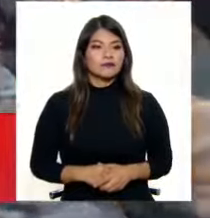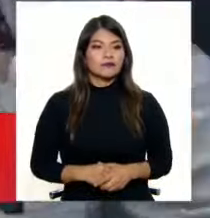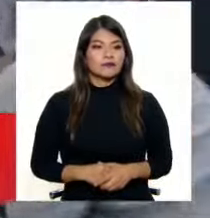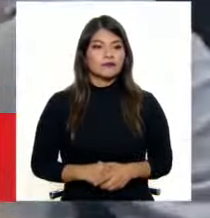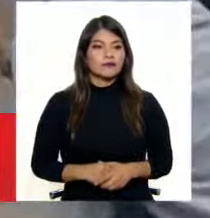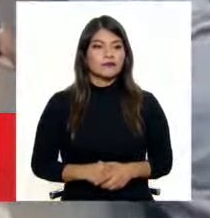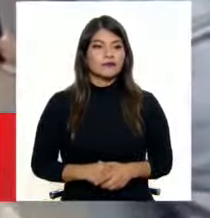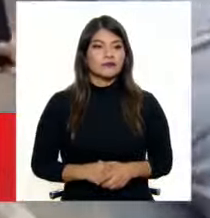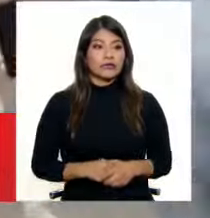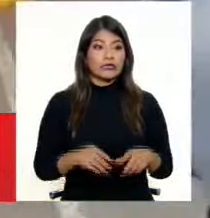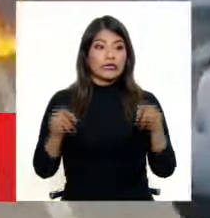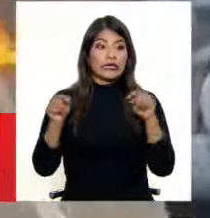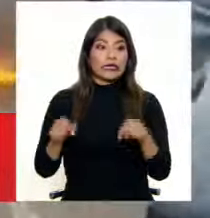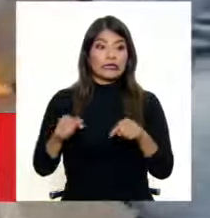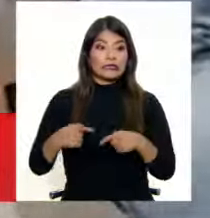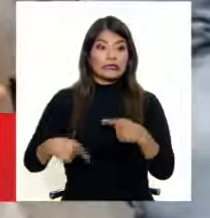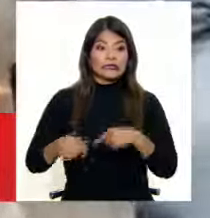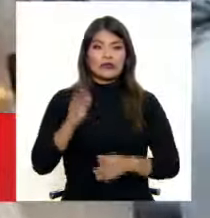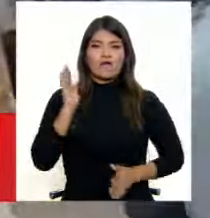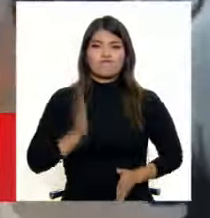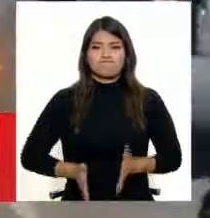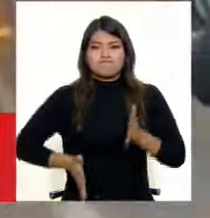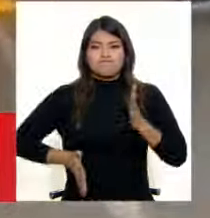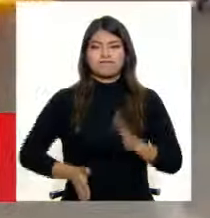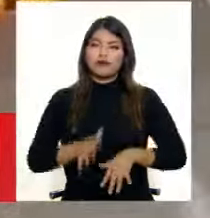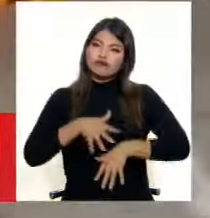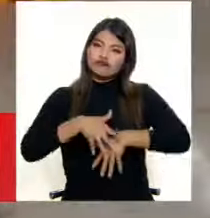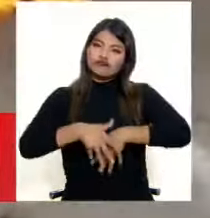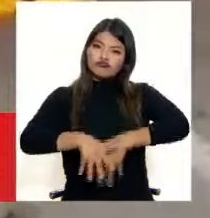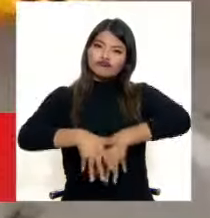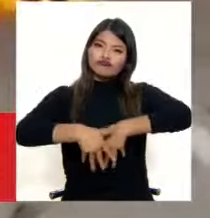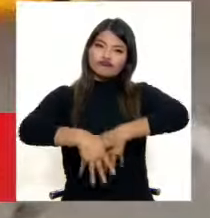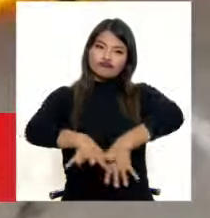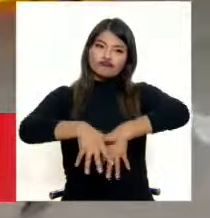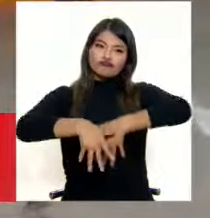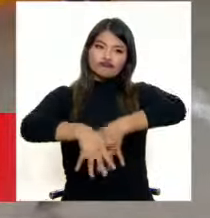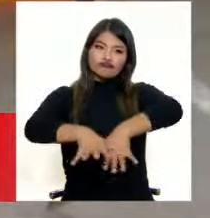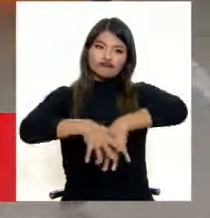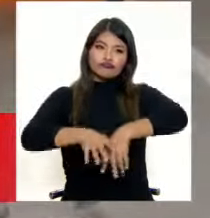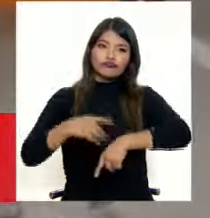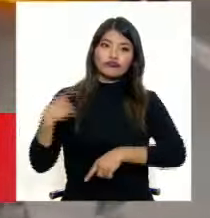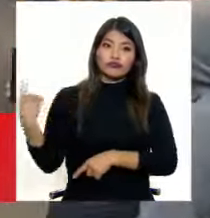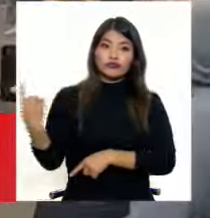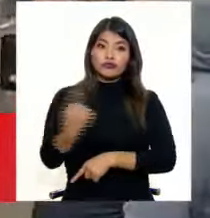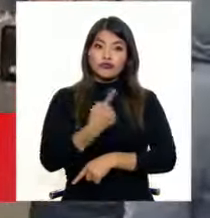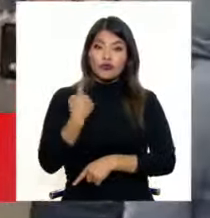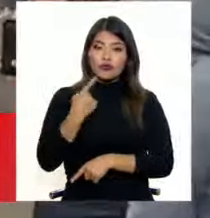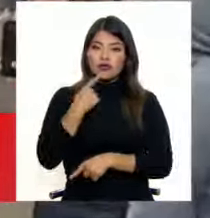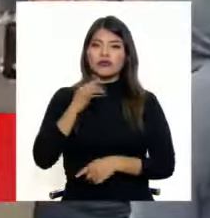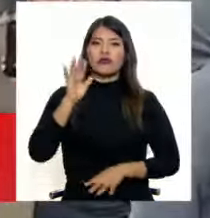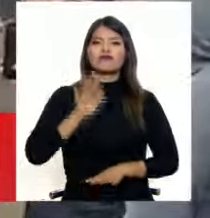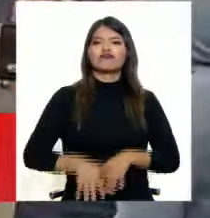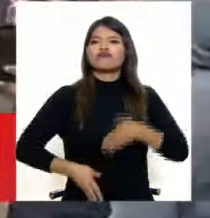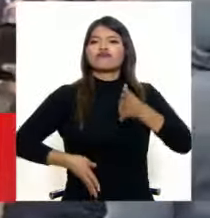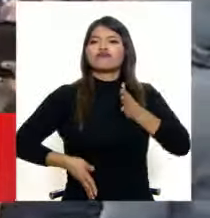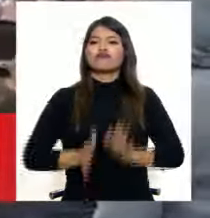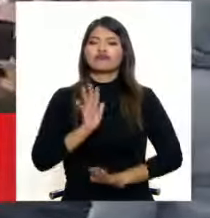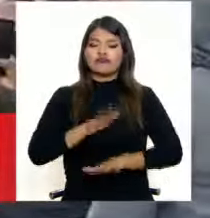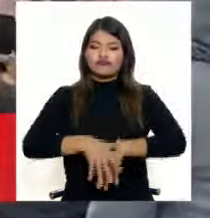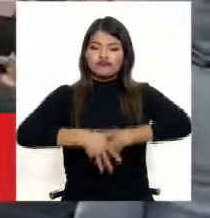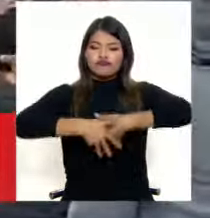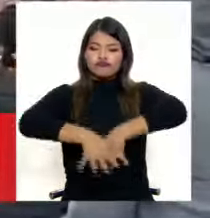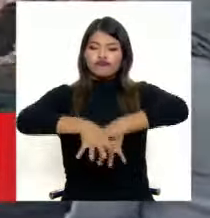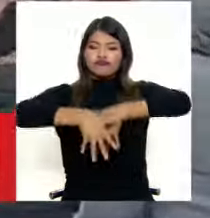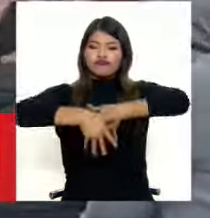veamos Este es el momento en el que un Batallón escolar de la institución educativa San Ramón marcha sobre el fuego en